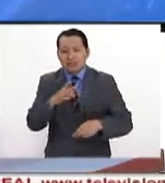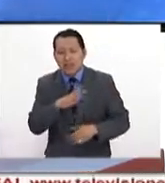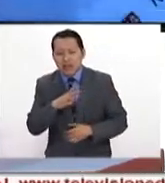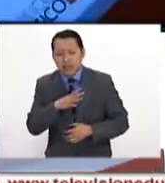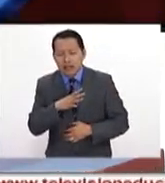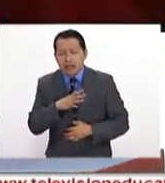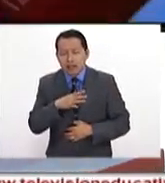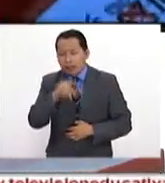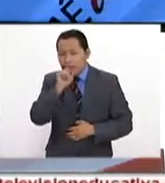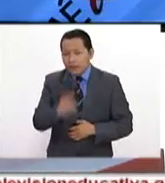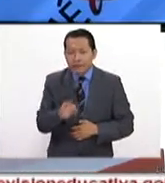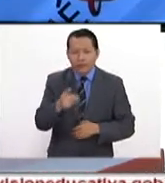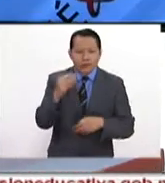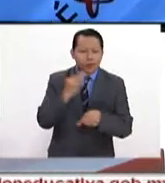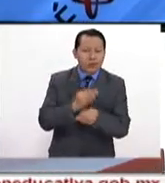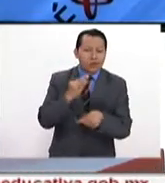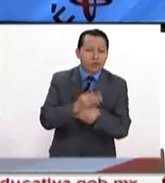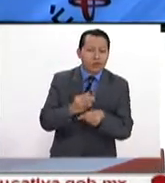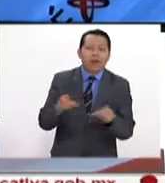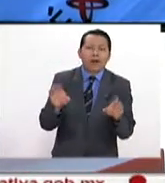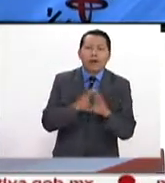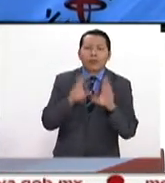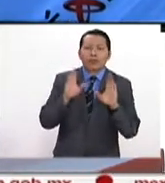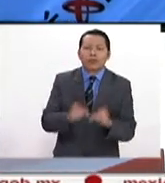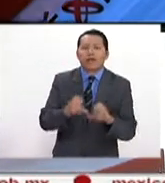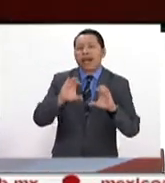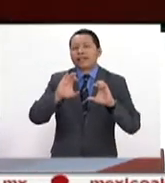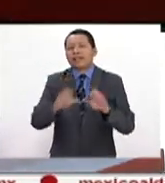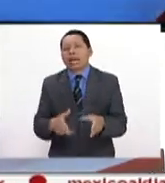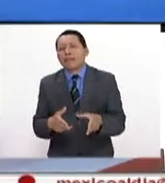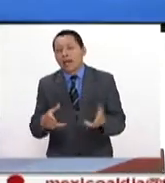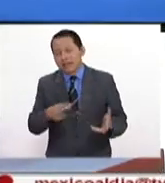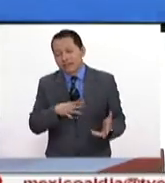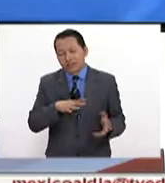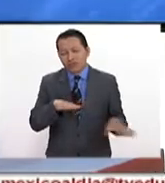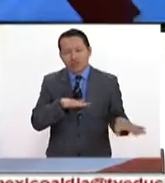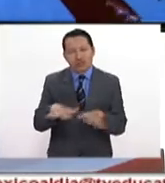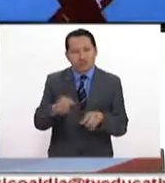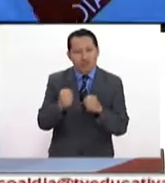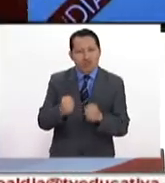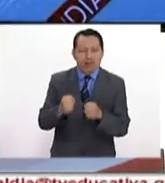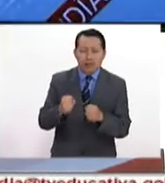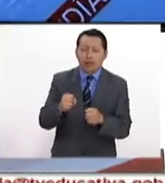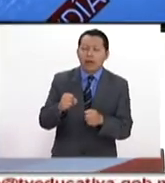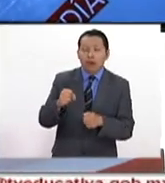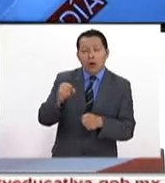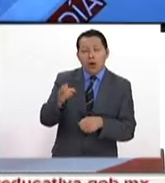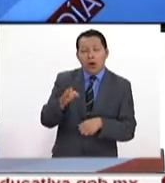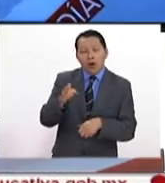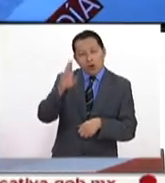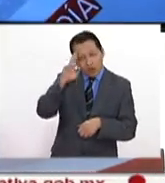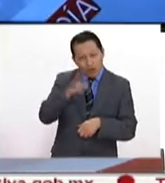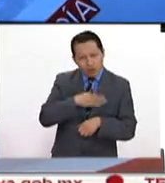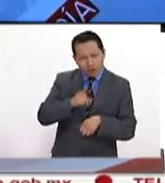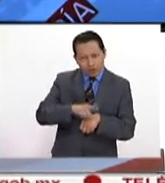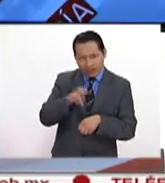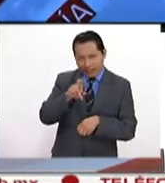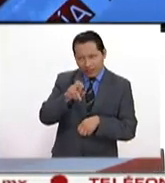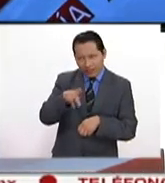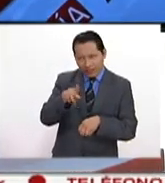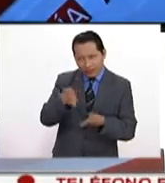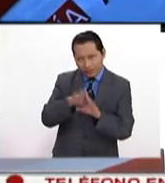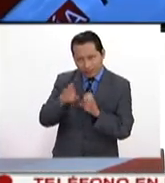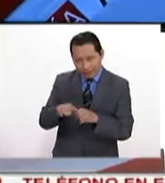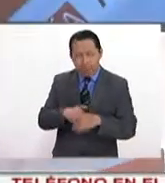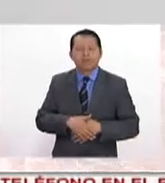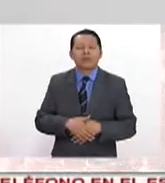que guarda las condiciones de Chiapas después de este fuerte sismo. Muy buenos días, Eric, ¿cómo estás? ¿Cómo